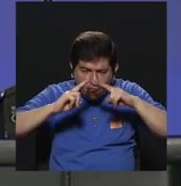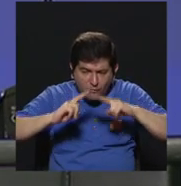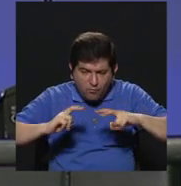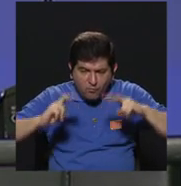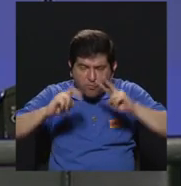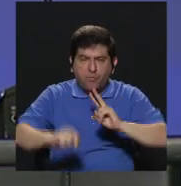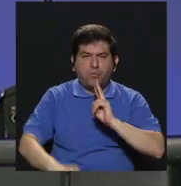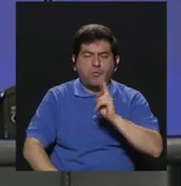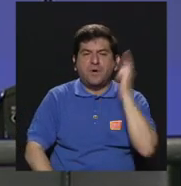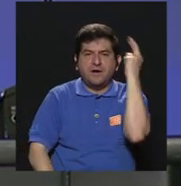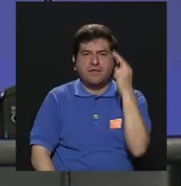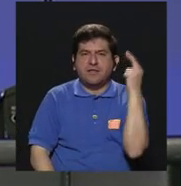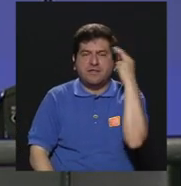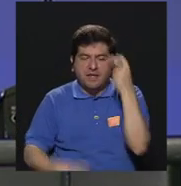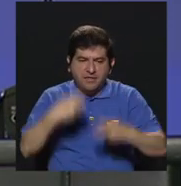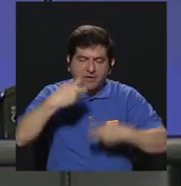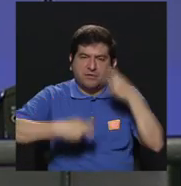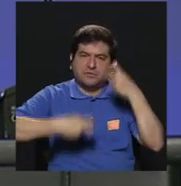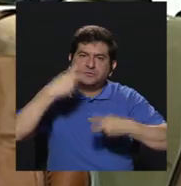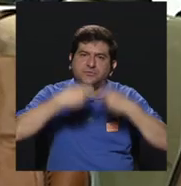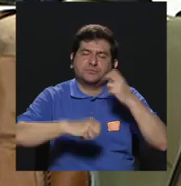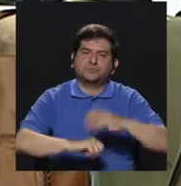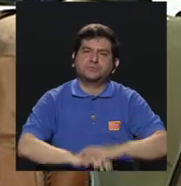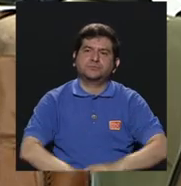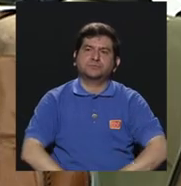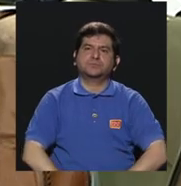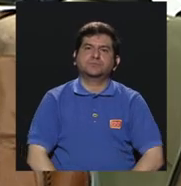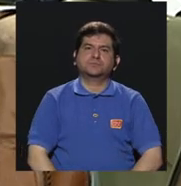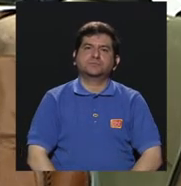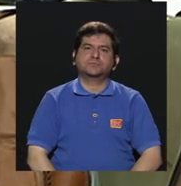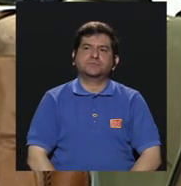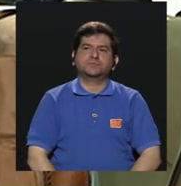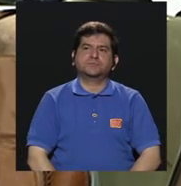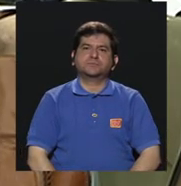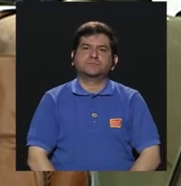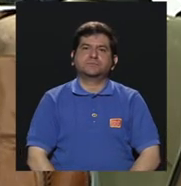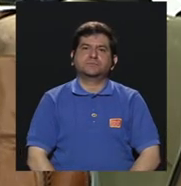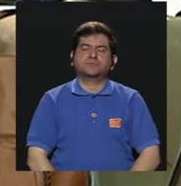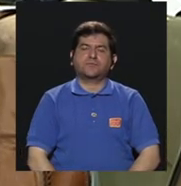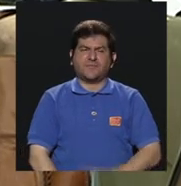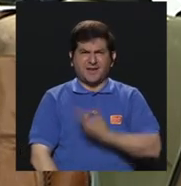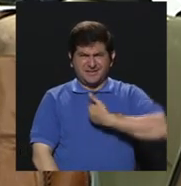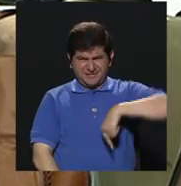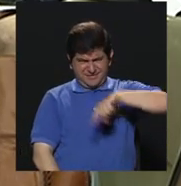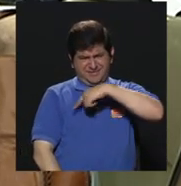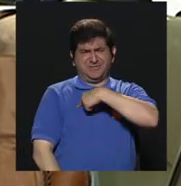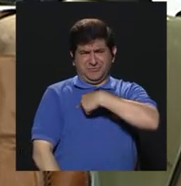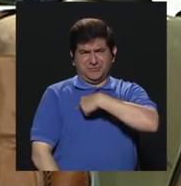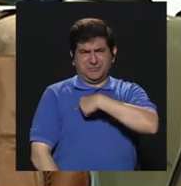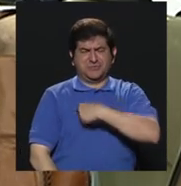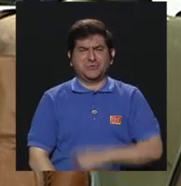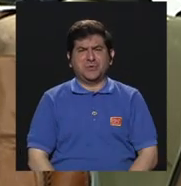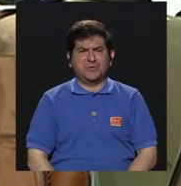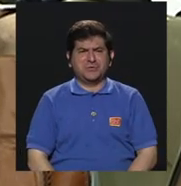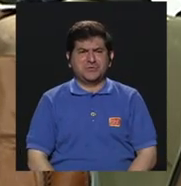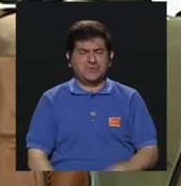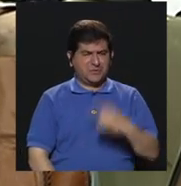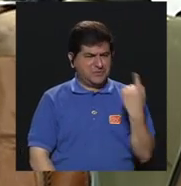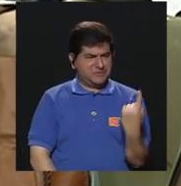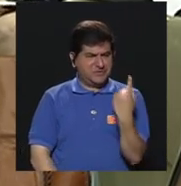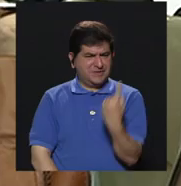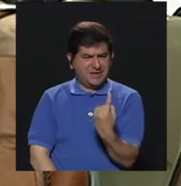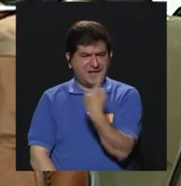hurgar en las verdaderas causas de los problemas. si pusiéramos uno sobre